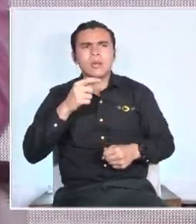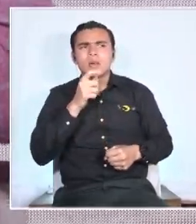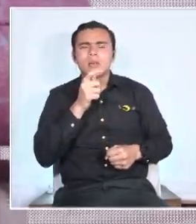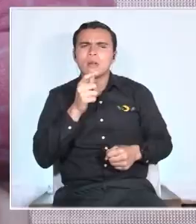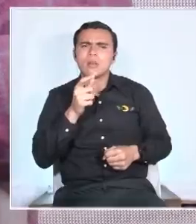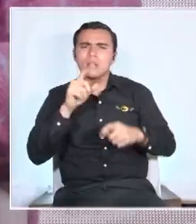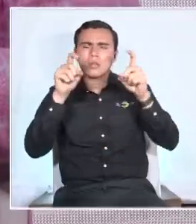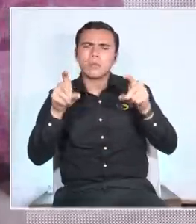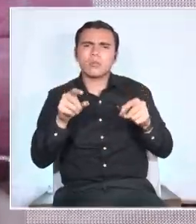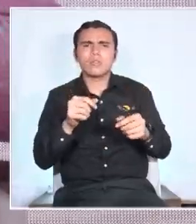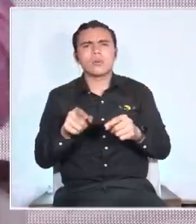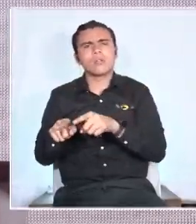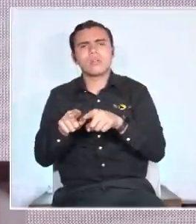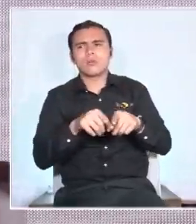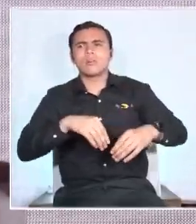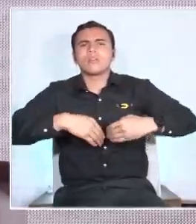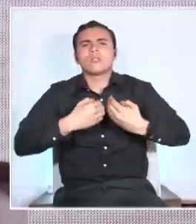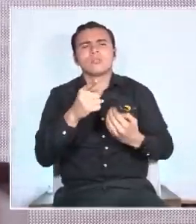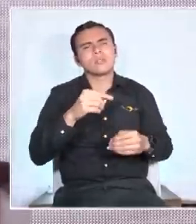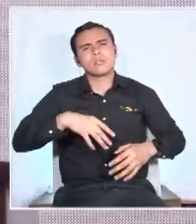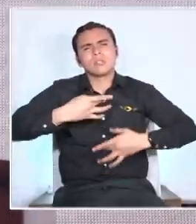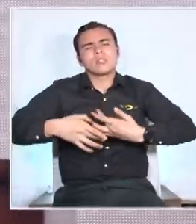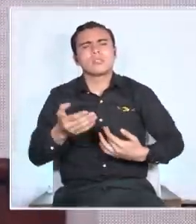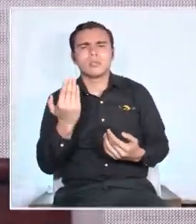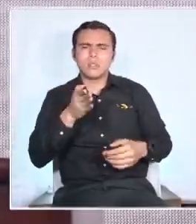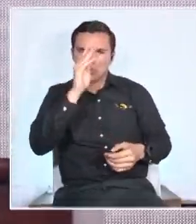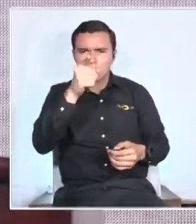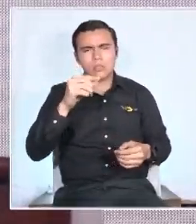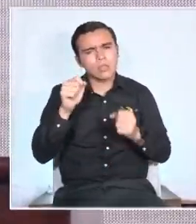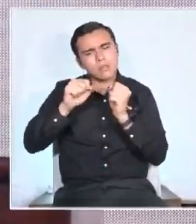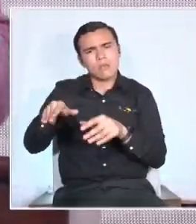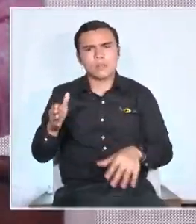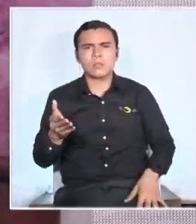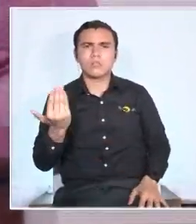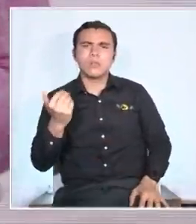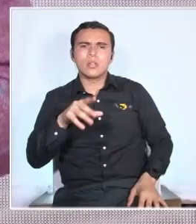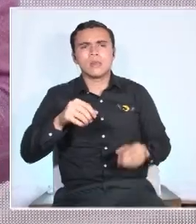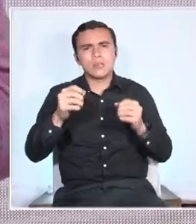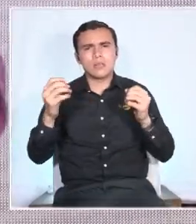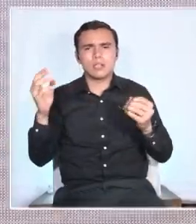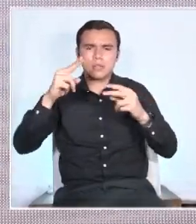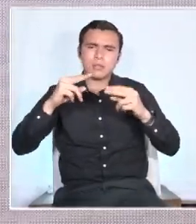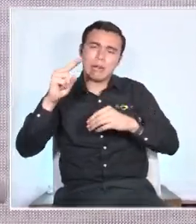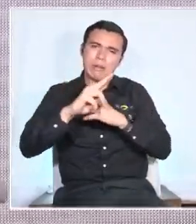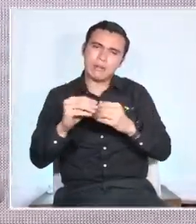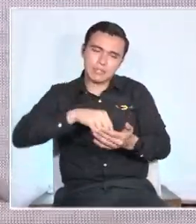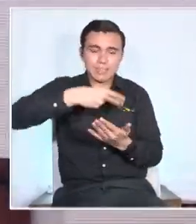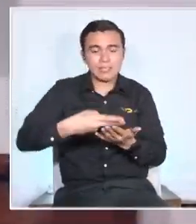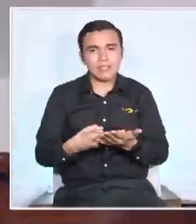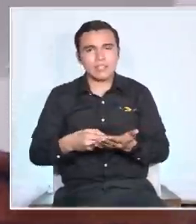tú te sientes porque Dios te abandonó y ahora caíste en la cárcel? Y dice: